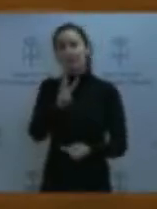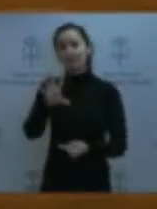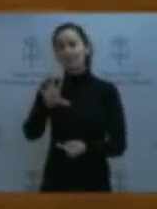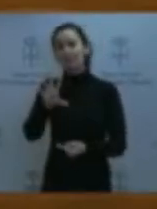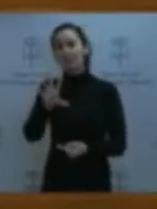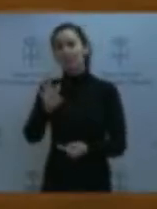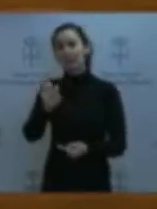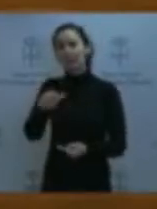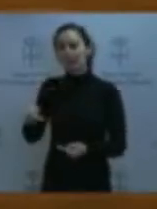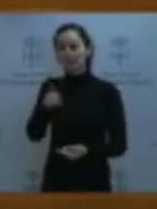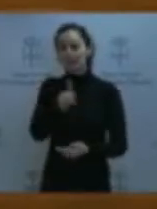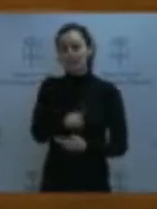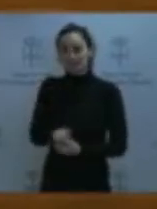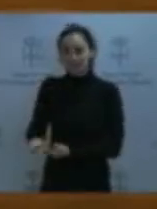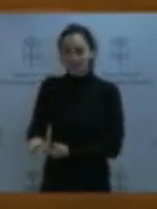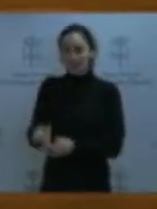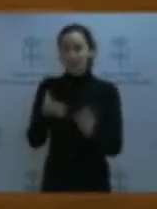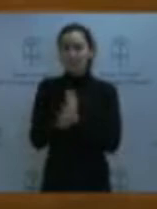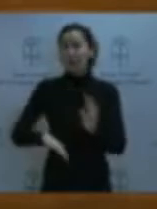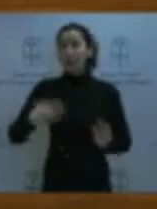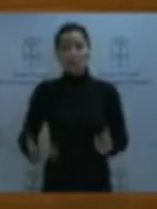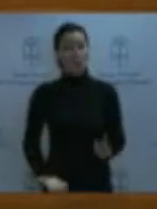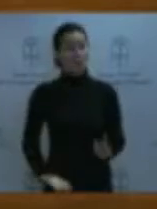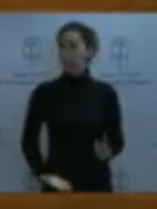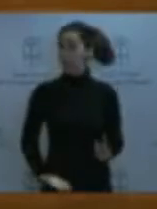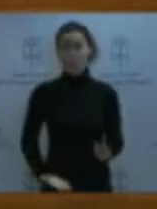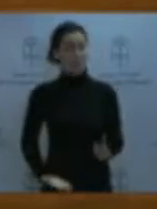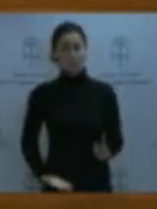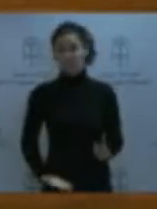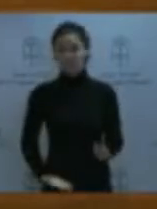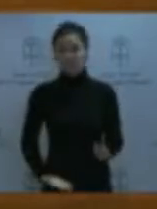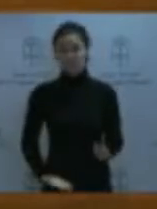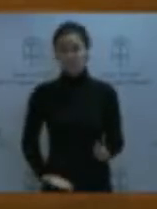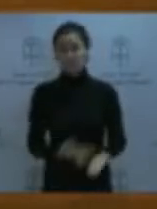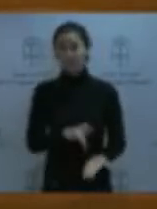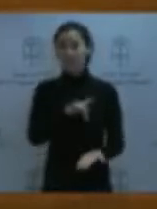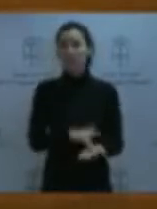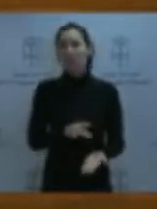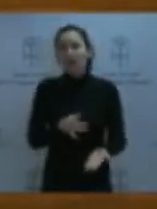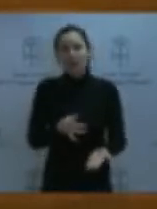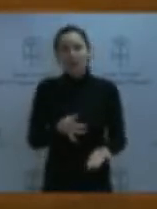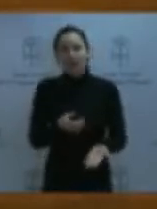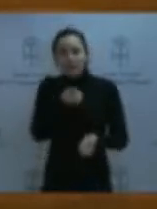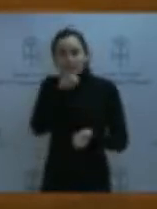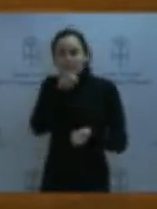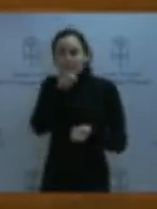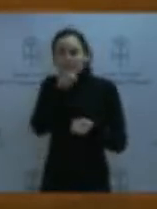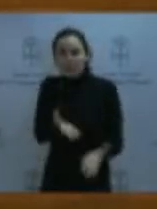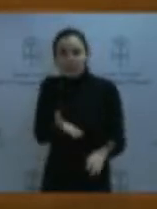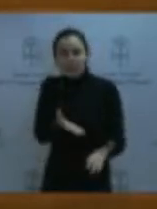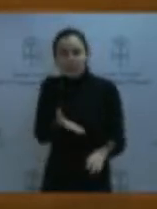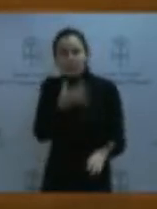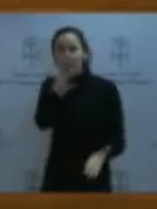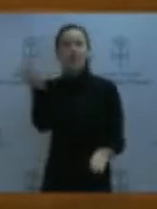mes. Esos no son súper ricos. Y quien lance ese mensaje no tiene vergüenza. Quien lance ese